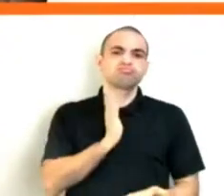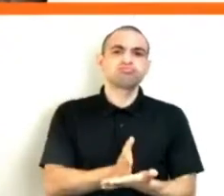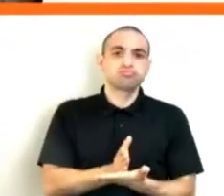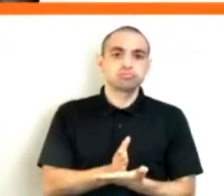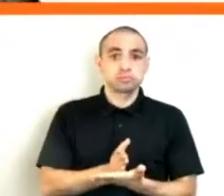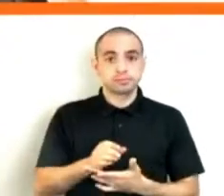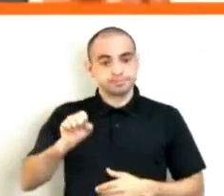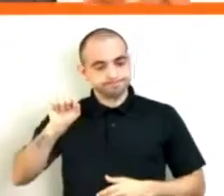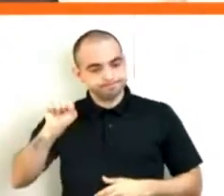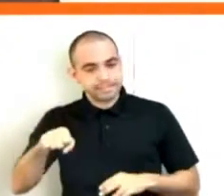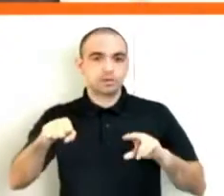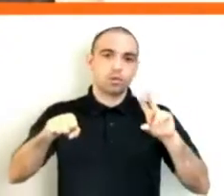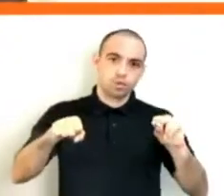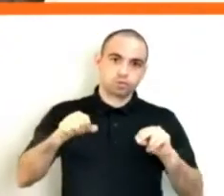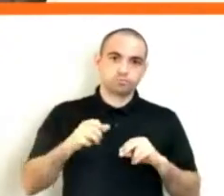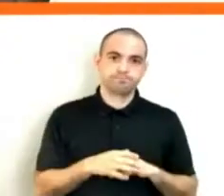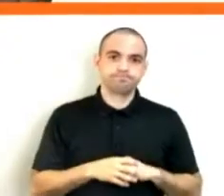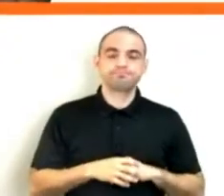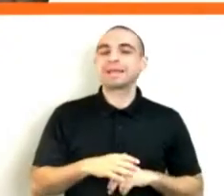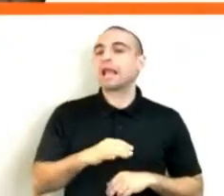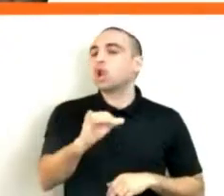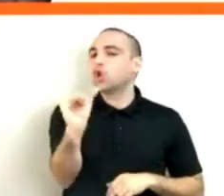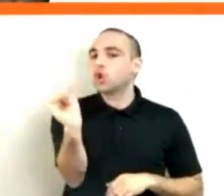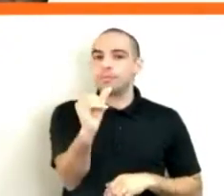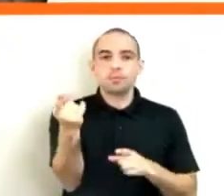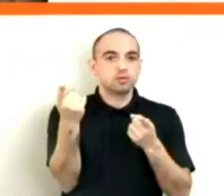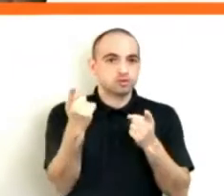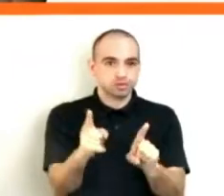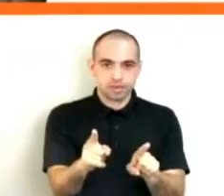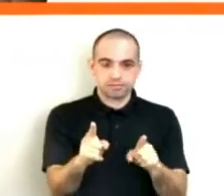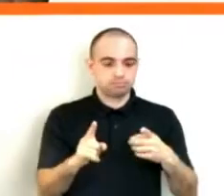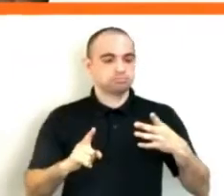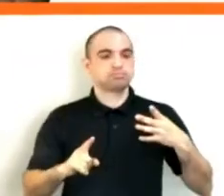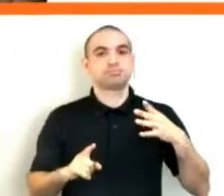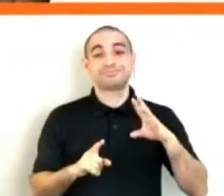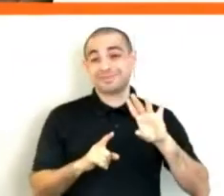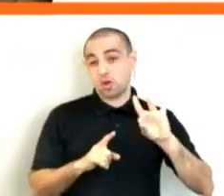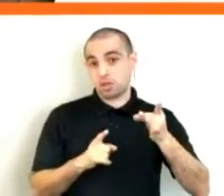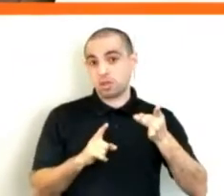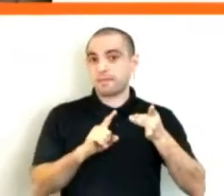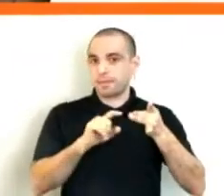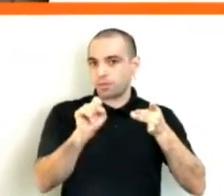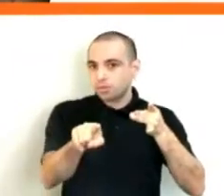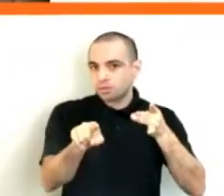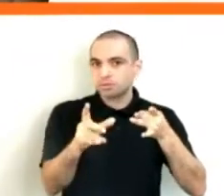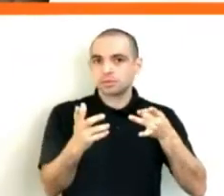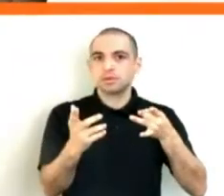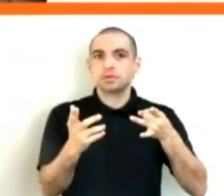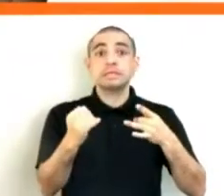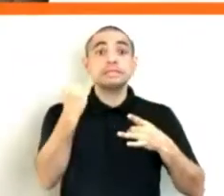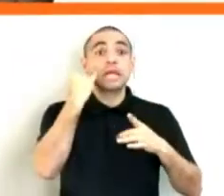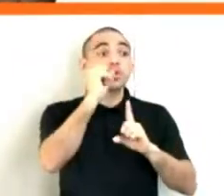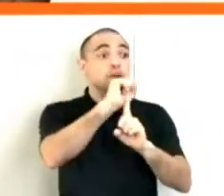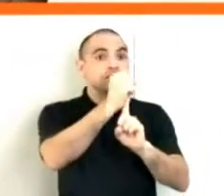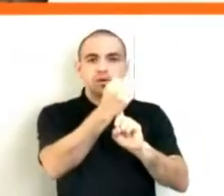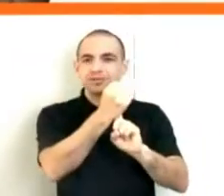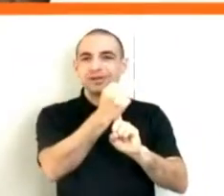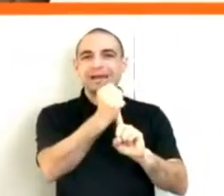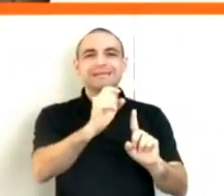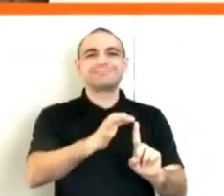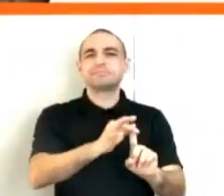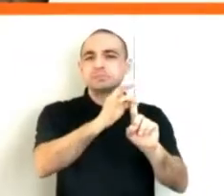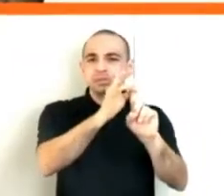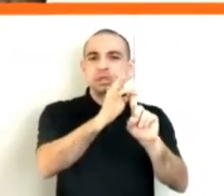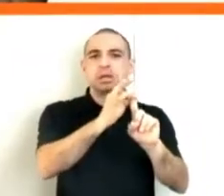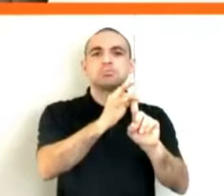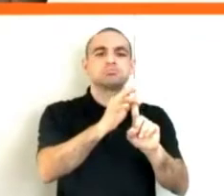va a tener la misma situación que acabo de explicar en la pregunta anterior. Si hubiese alguna situación, pues vamos también a estar trabajándolo, que a pesar de que está